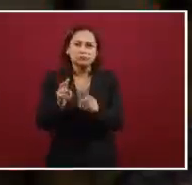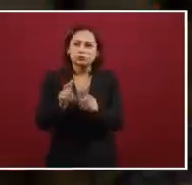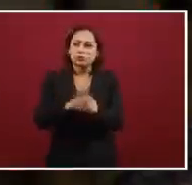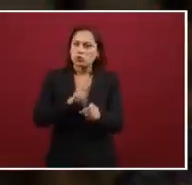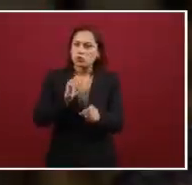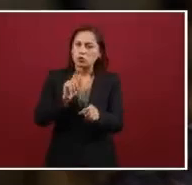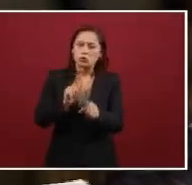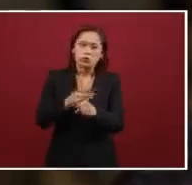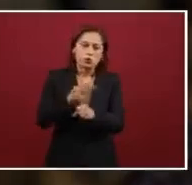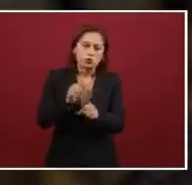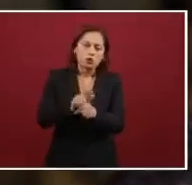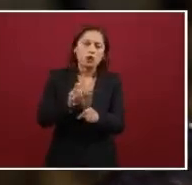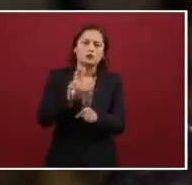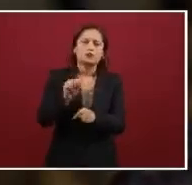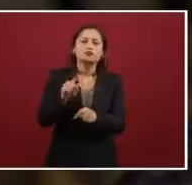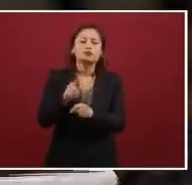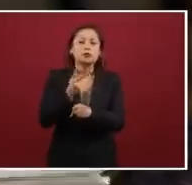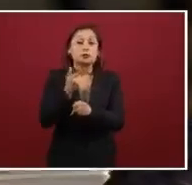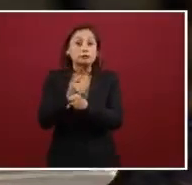descuentos. Los